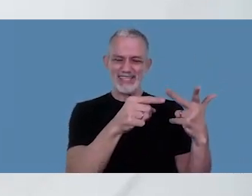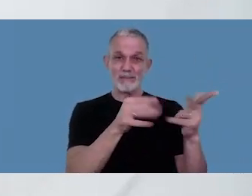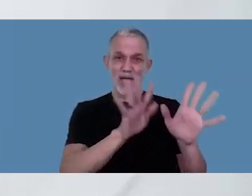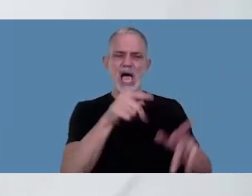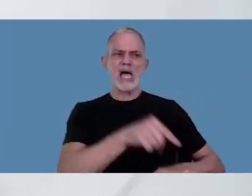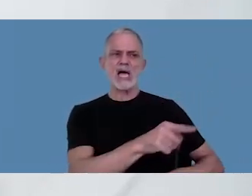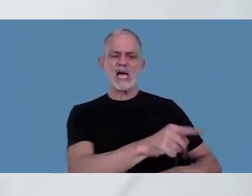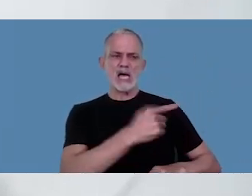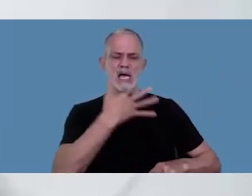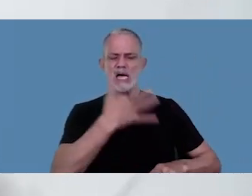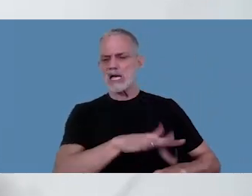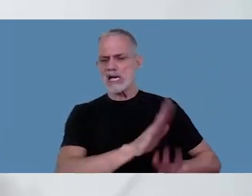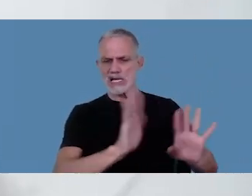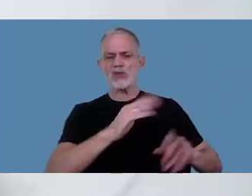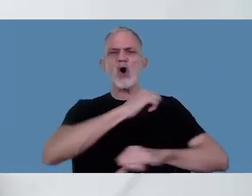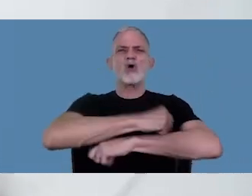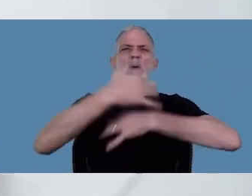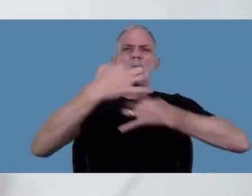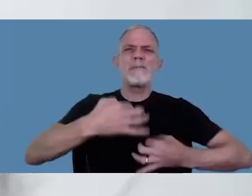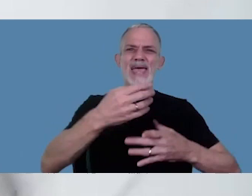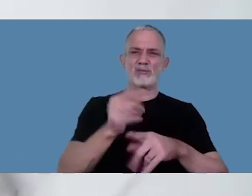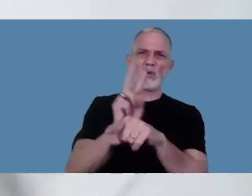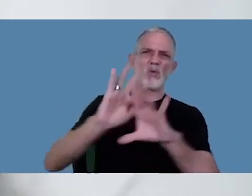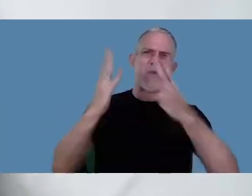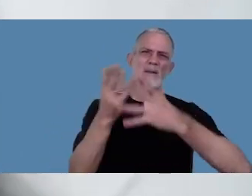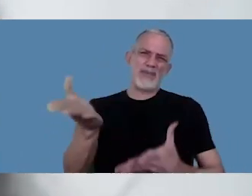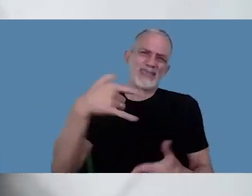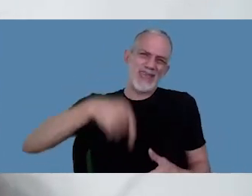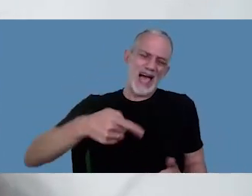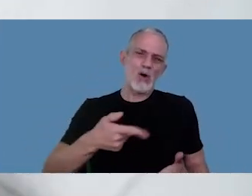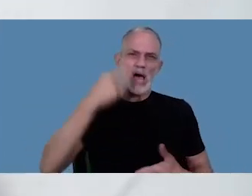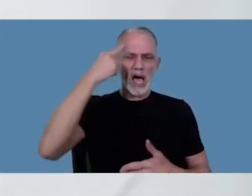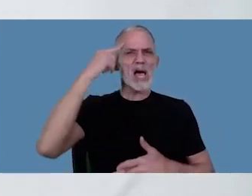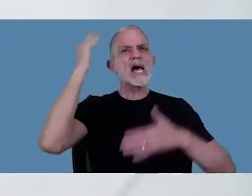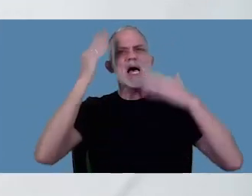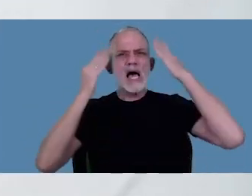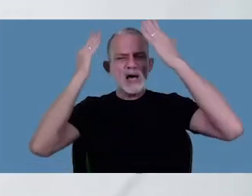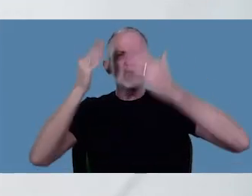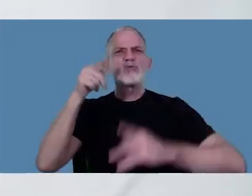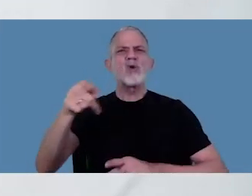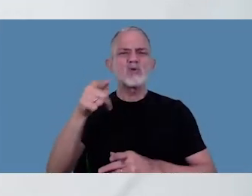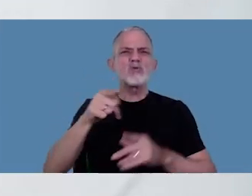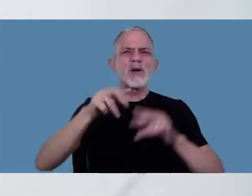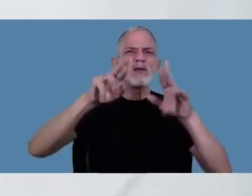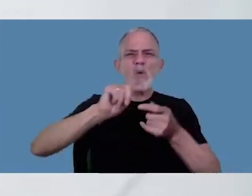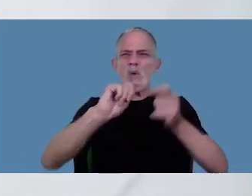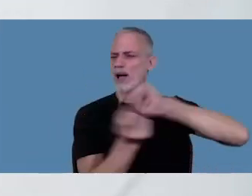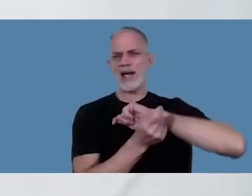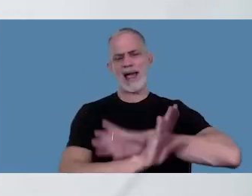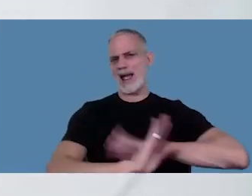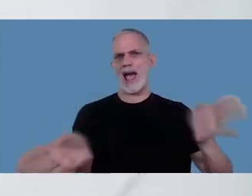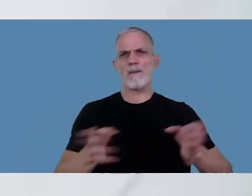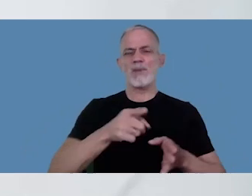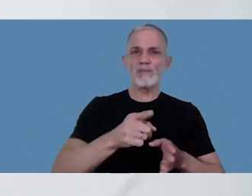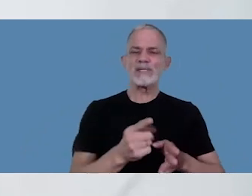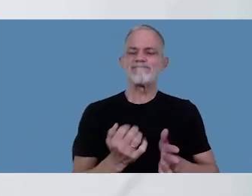de manera un poco más sustentable, son los que soñaron hacer un cambio y dejar una huella